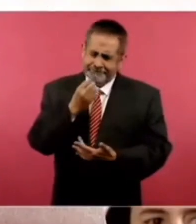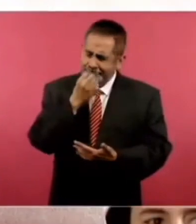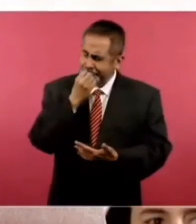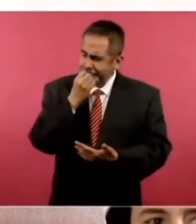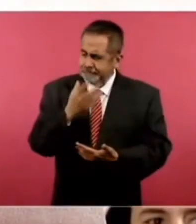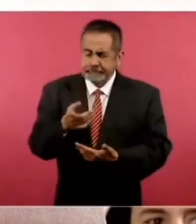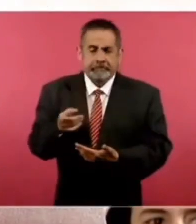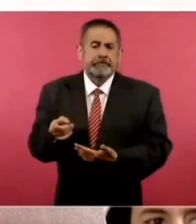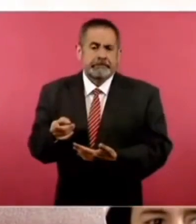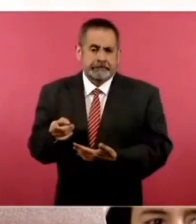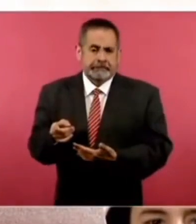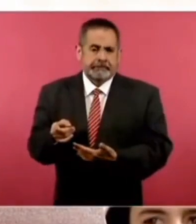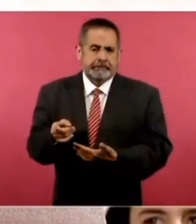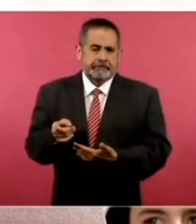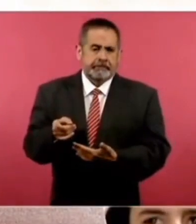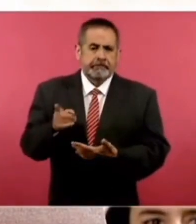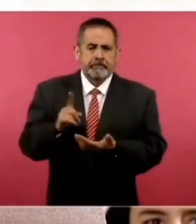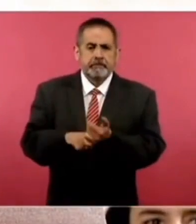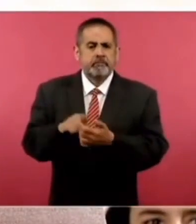suculenta